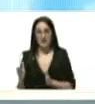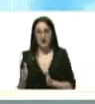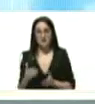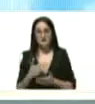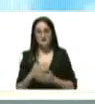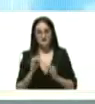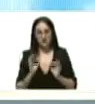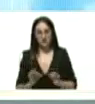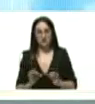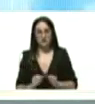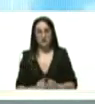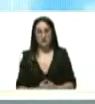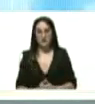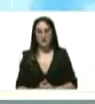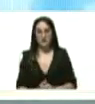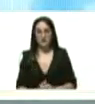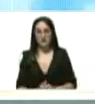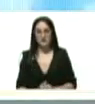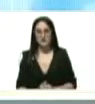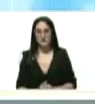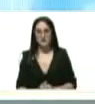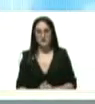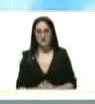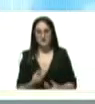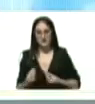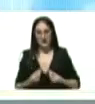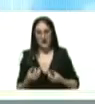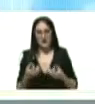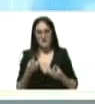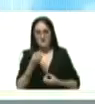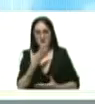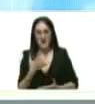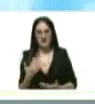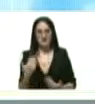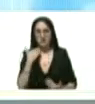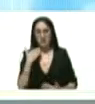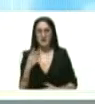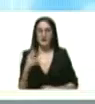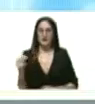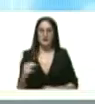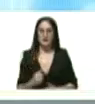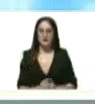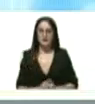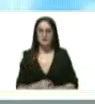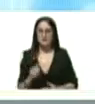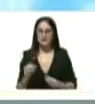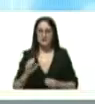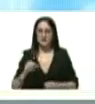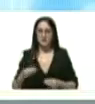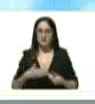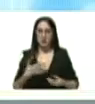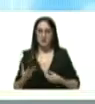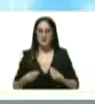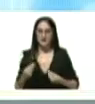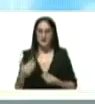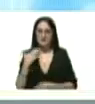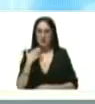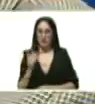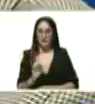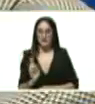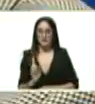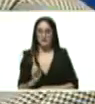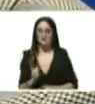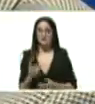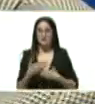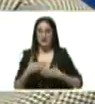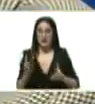sólido, se haga bien, sin perturbaciones. Se puede hacer sin perturbaciones. Y la apertura